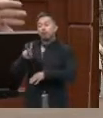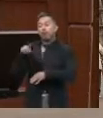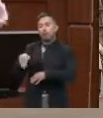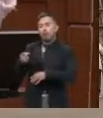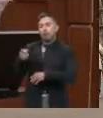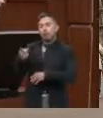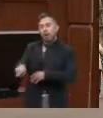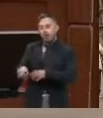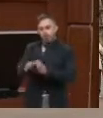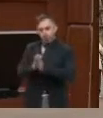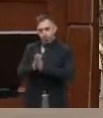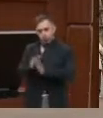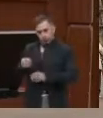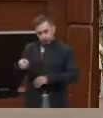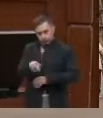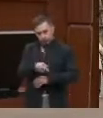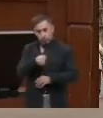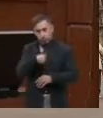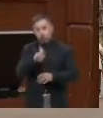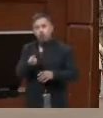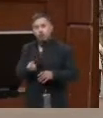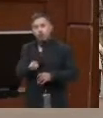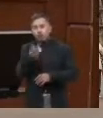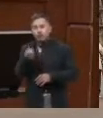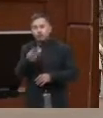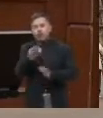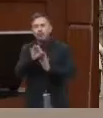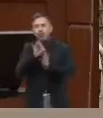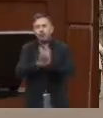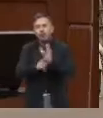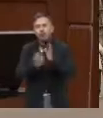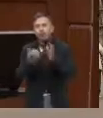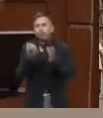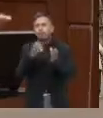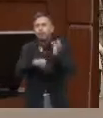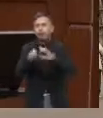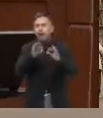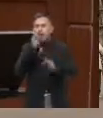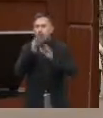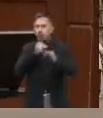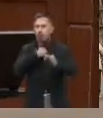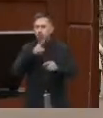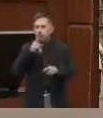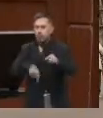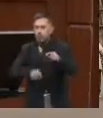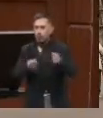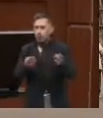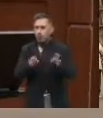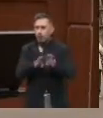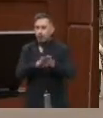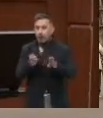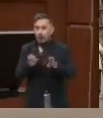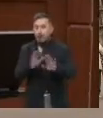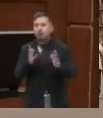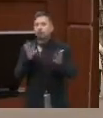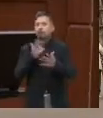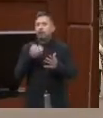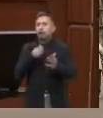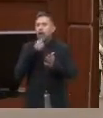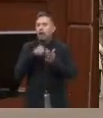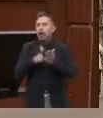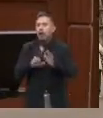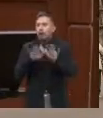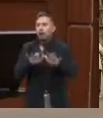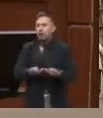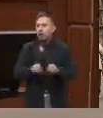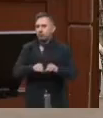lo posible para que se suspendieran esos mensajes, y entonces ya emite el comunicado.